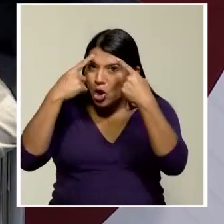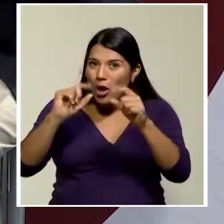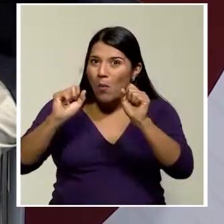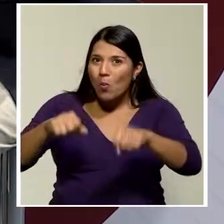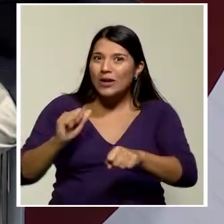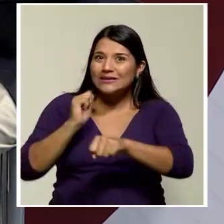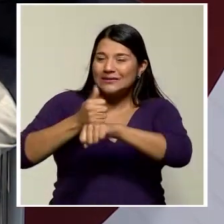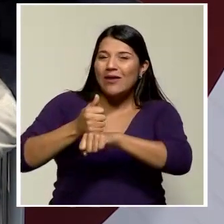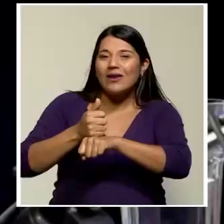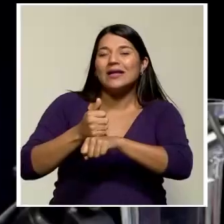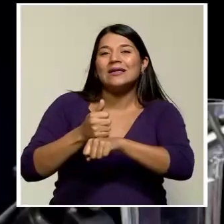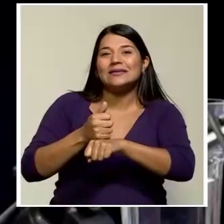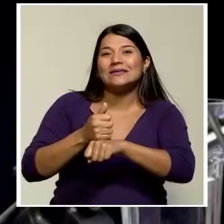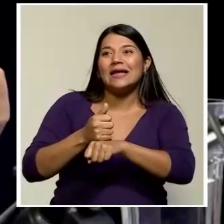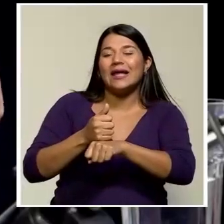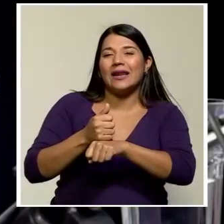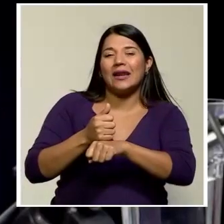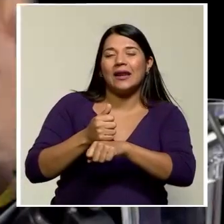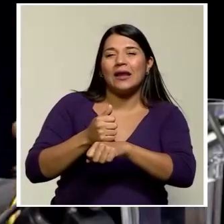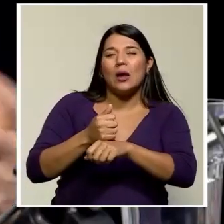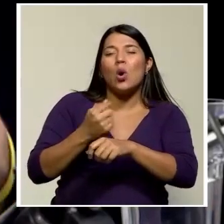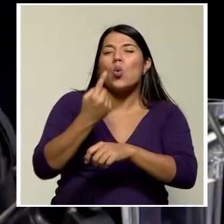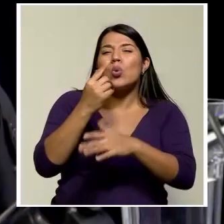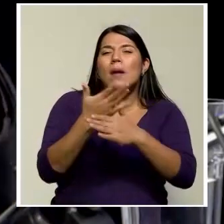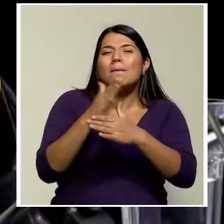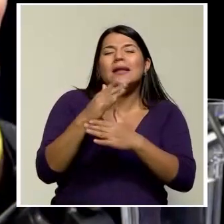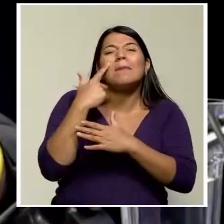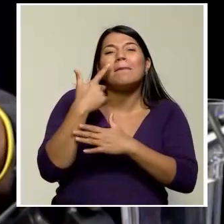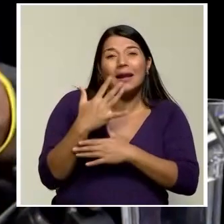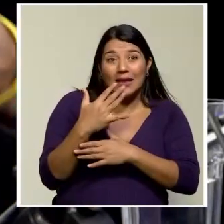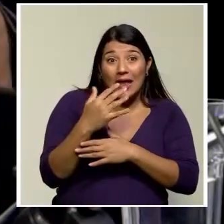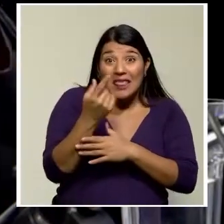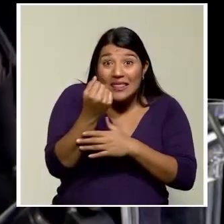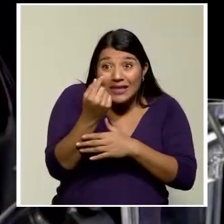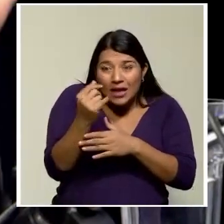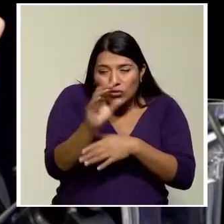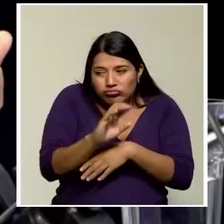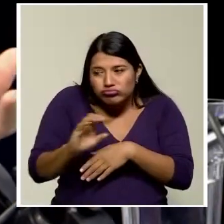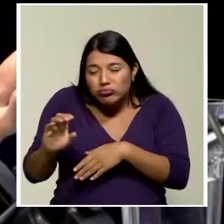donde se reservara una parte de las licencias para pequeñas empresas. Si hablamos del turismo,